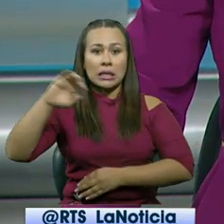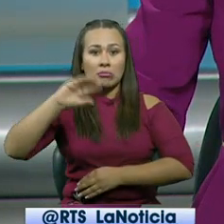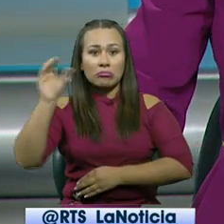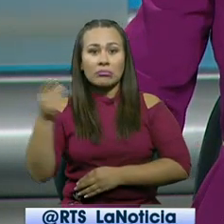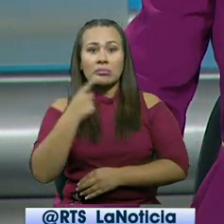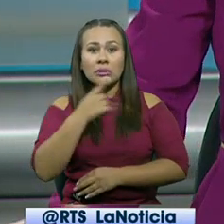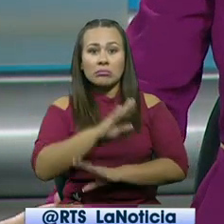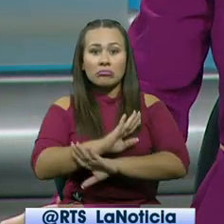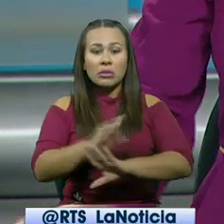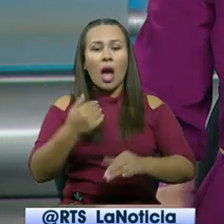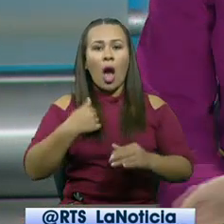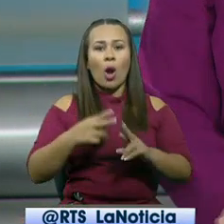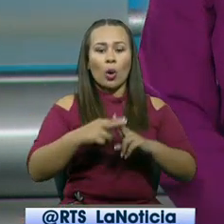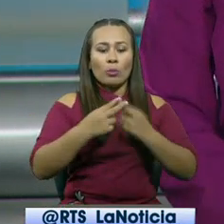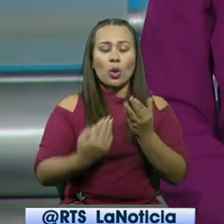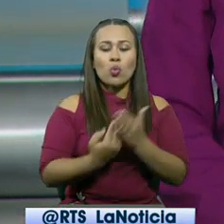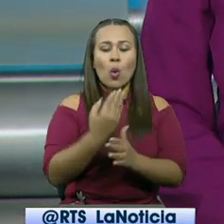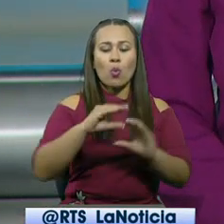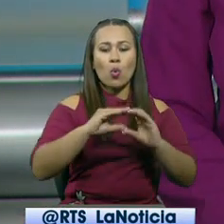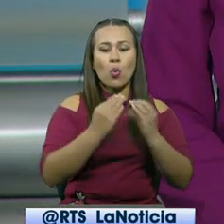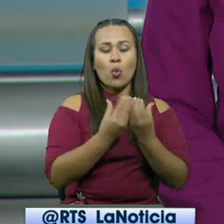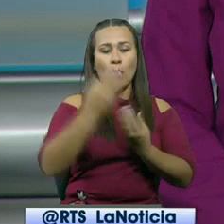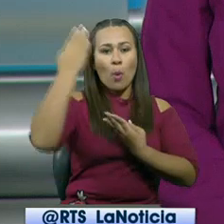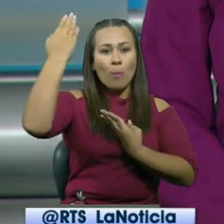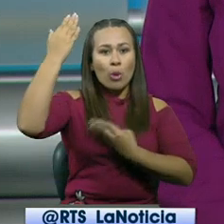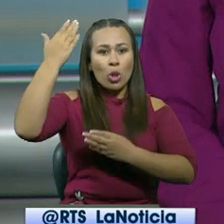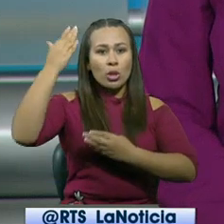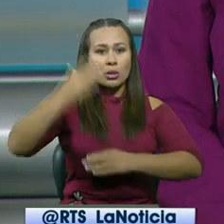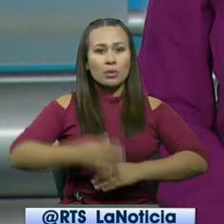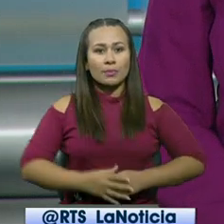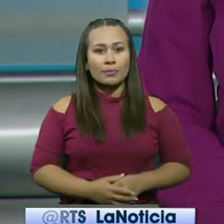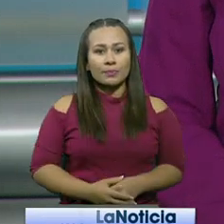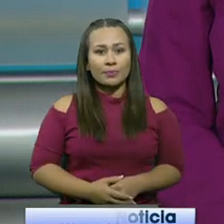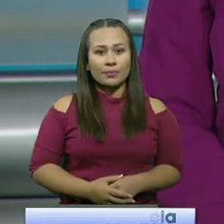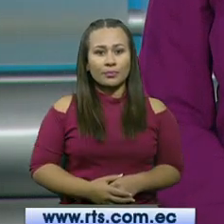que iniciarán la organización de un nuevo partido político.